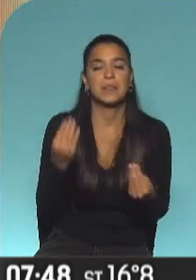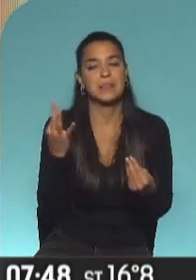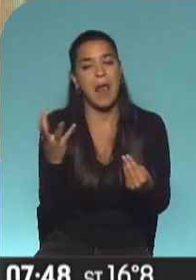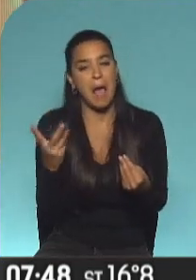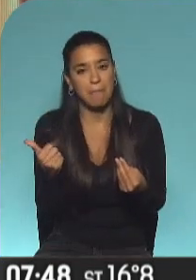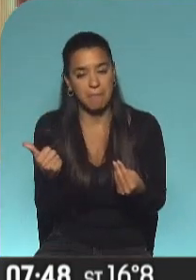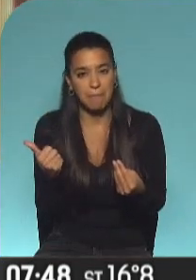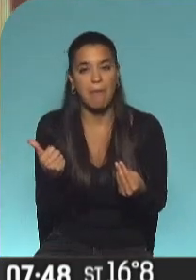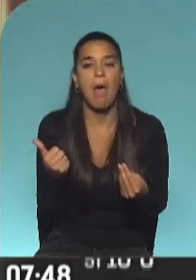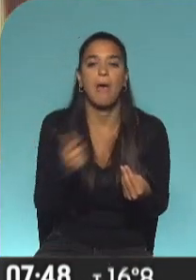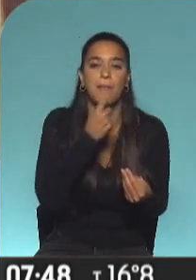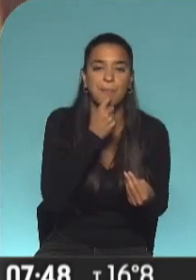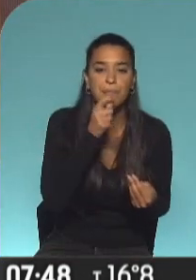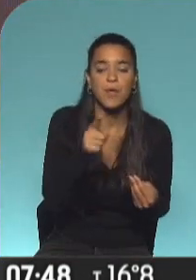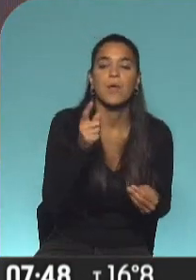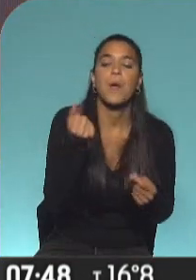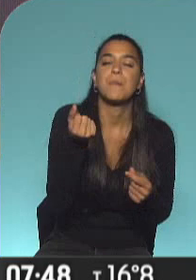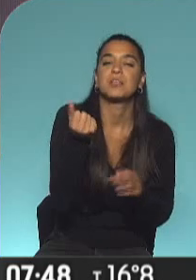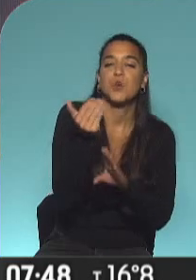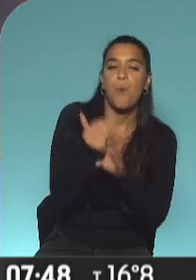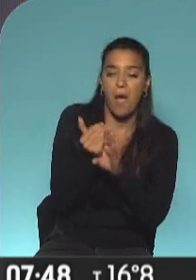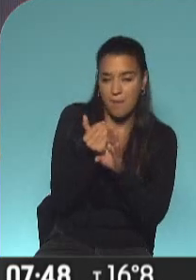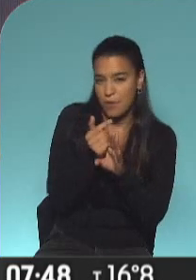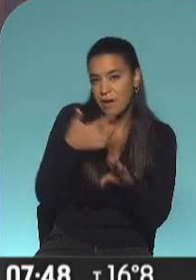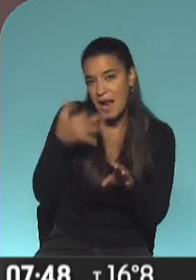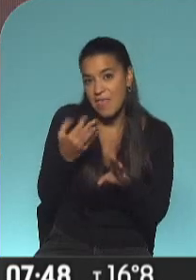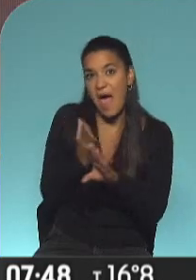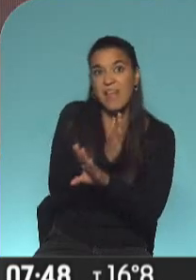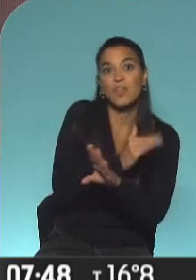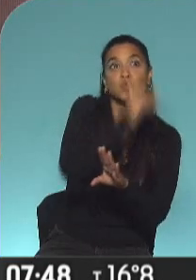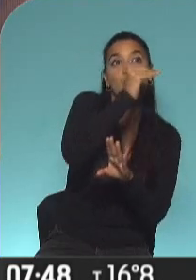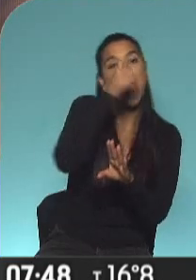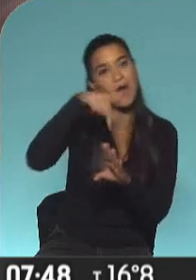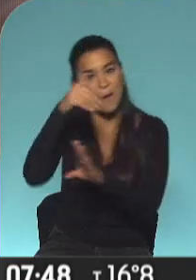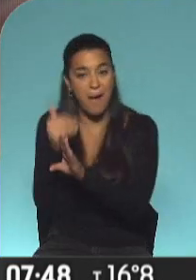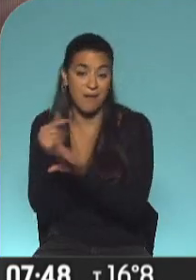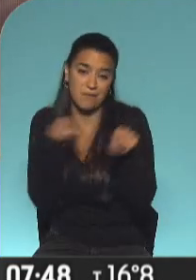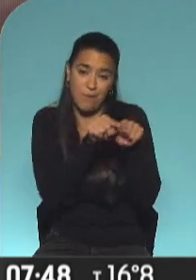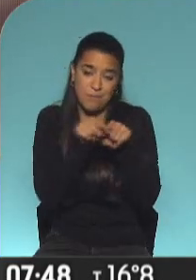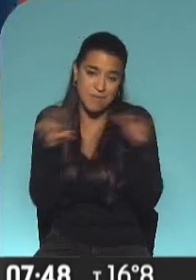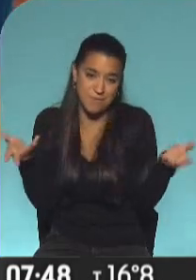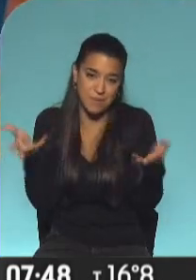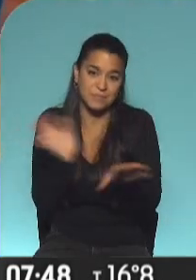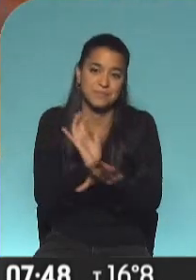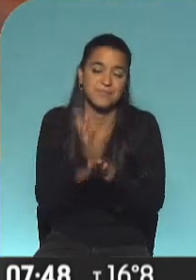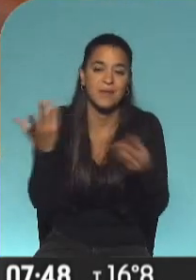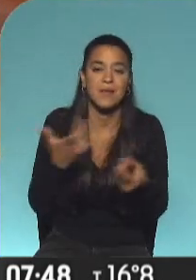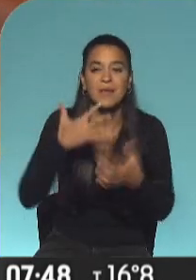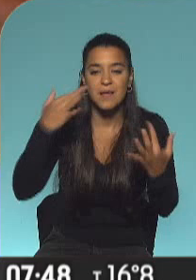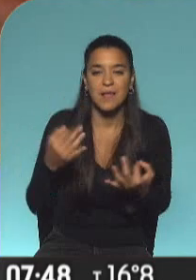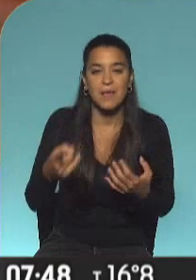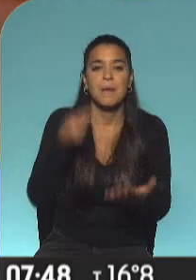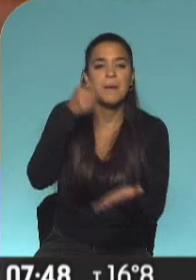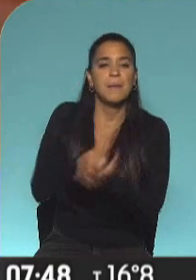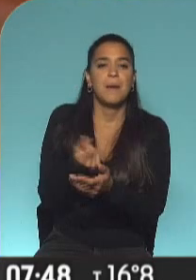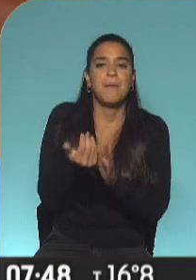de que te dicen te baje el precio, pero en verdad te lo subieron. Venimos a sugerir. Y te hacen ver como que te lo bajaron, pero en realidad sí, lo pagás